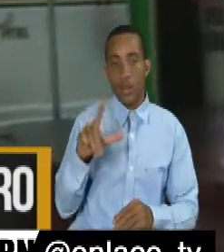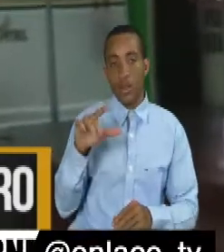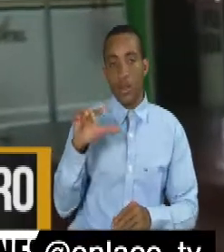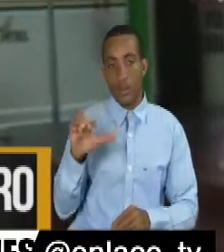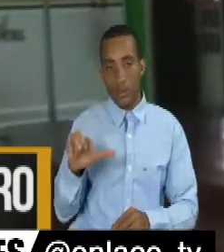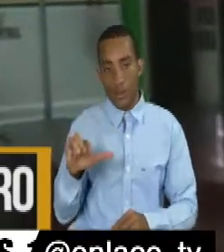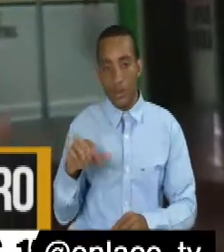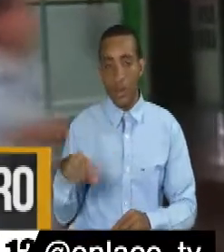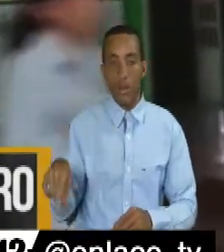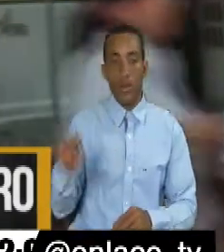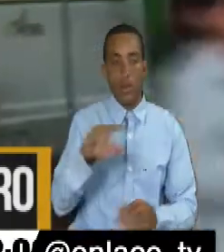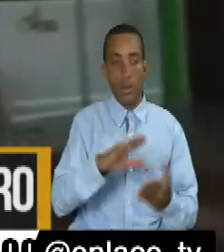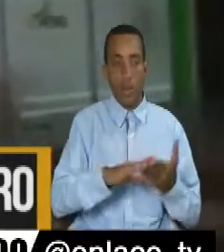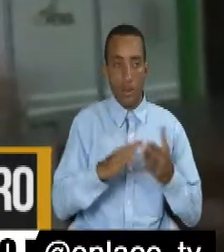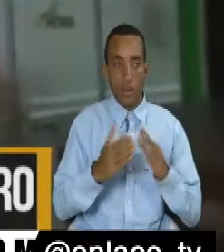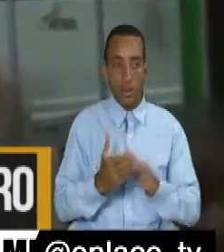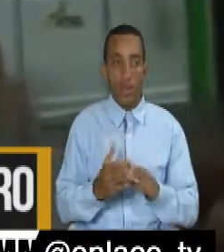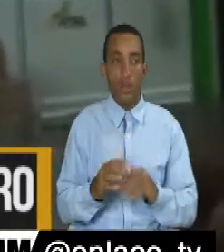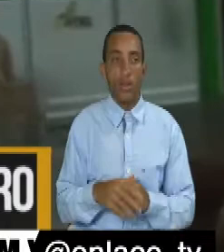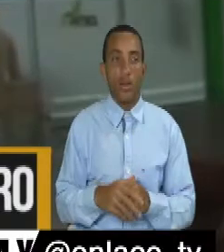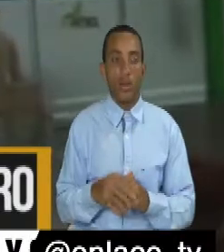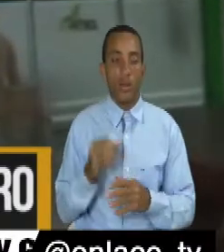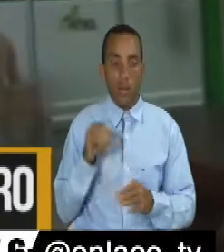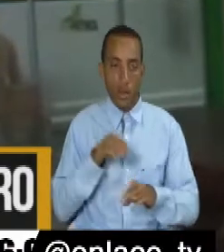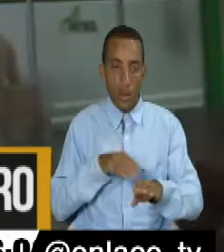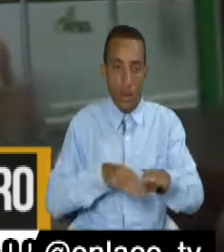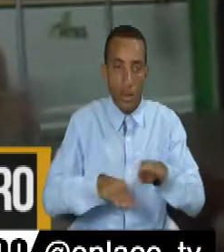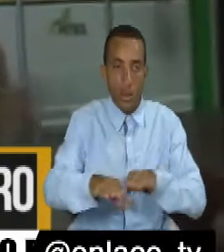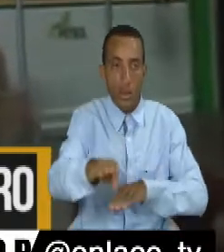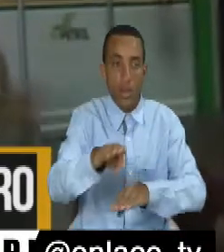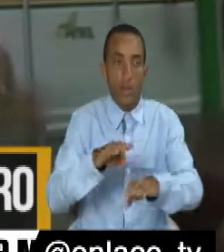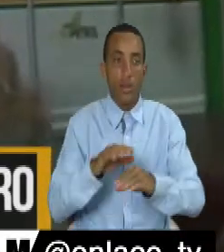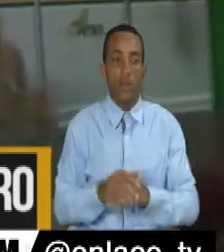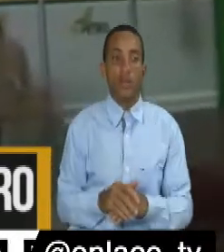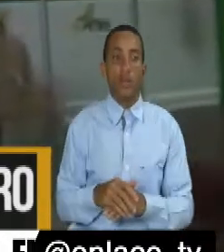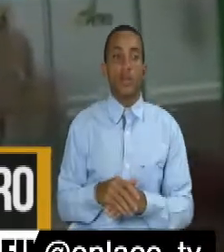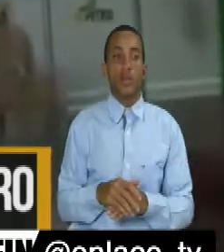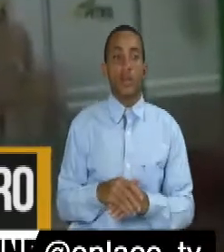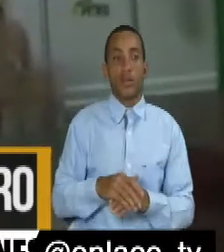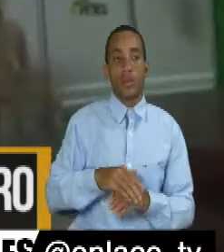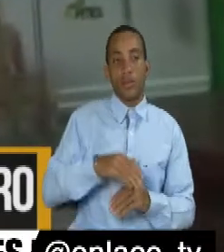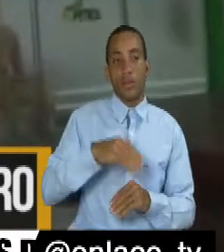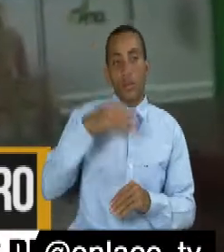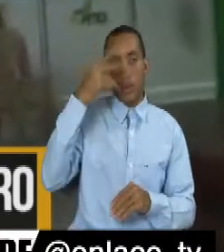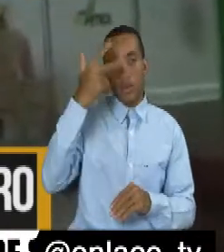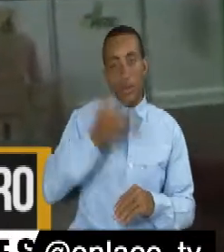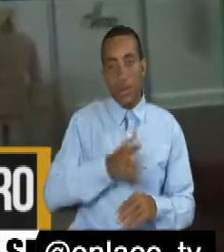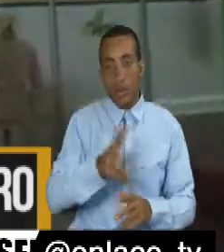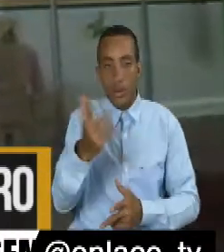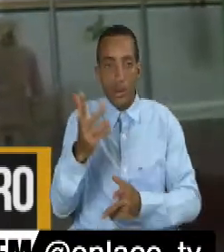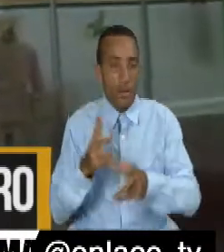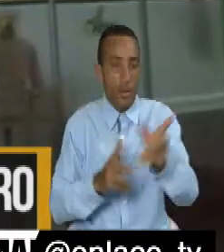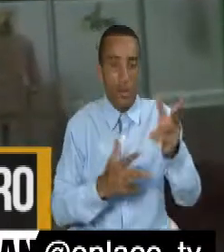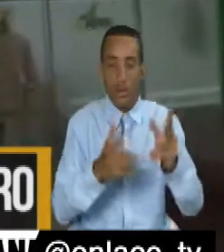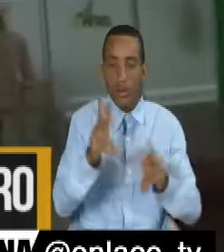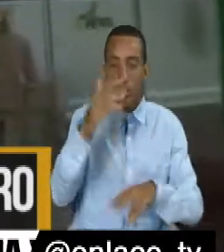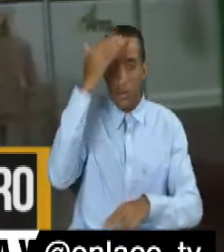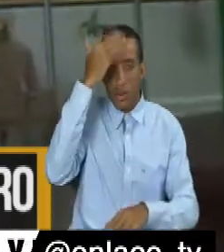las comunidades más vulnerables, en vías, en transporte veredal y comunitario